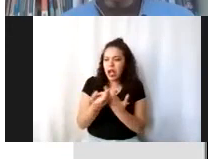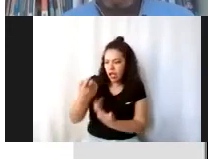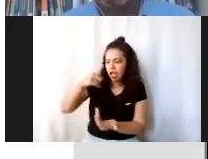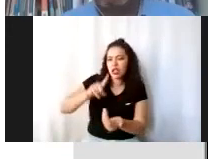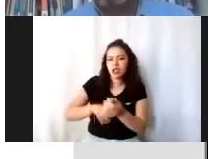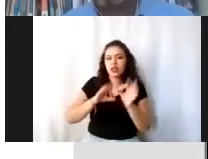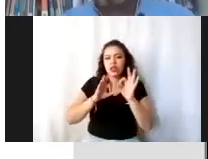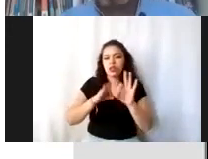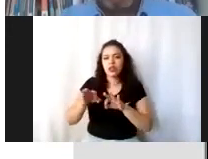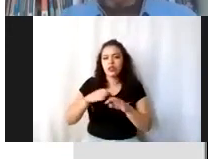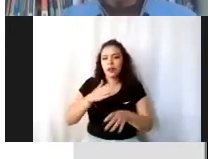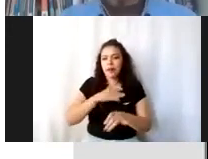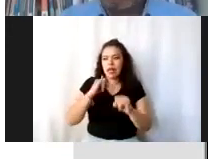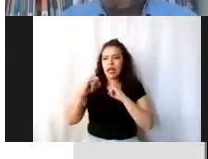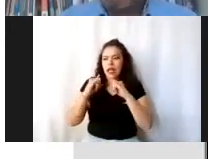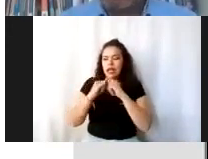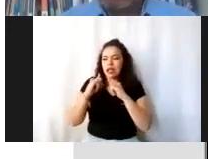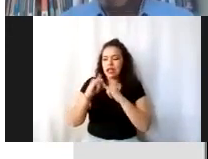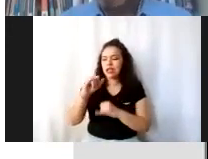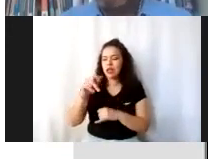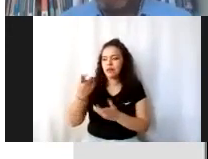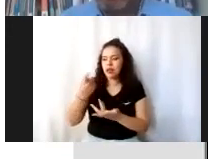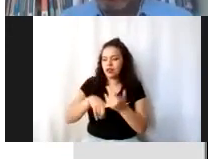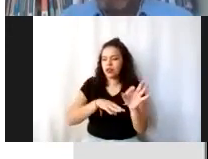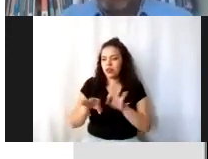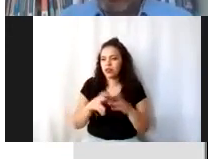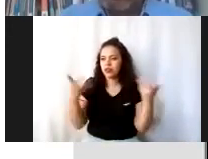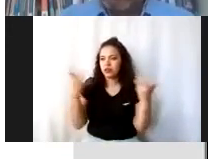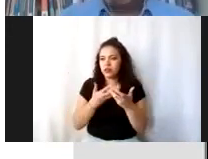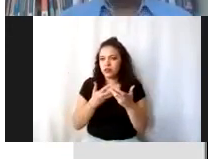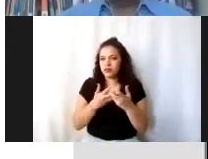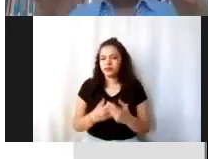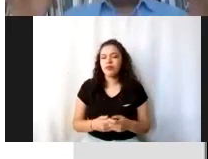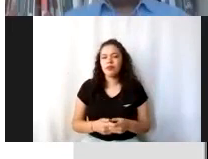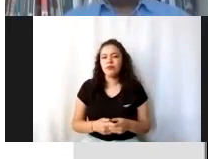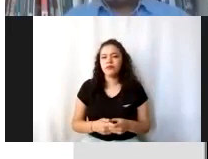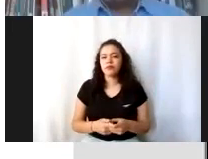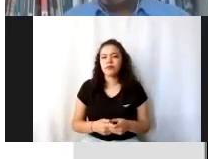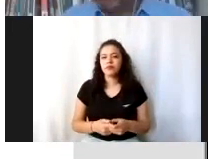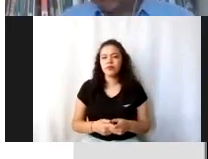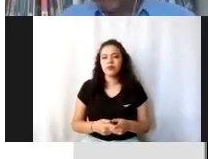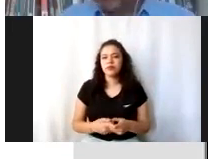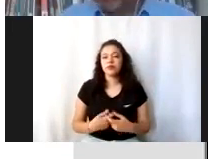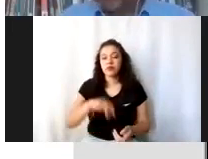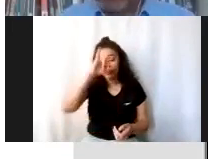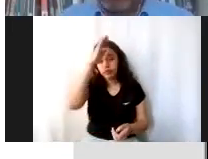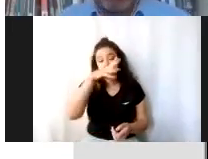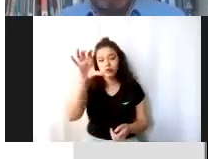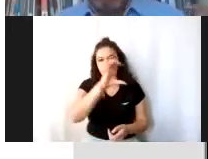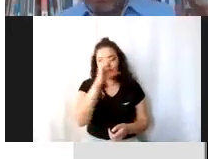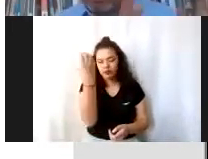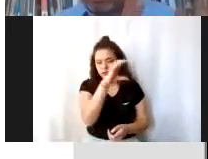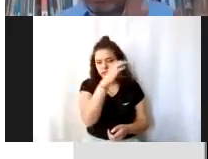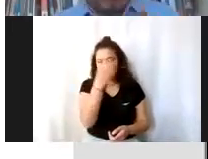velador en mi IAP. Entonces ustedes en ese momento podrían decir, con base en esta fotografía, podrían